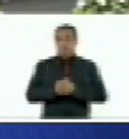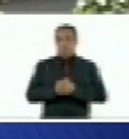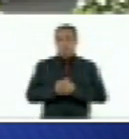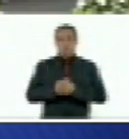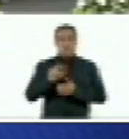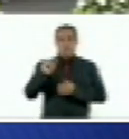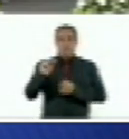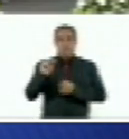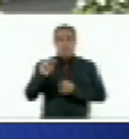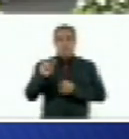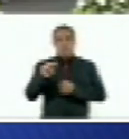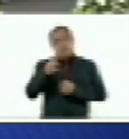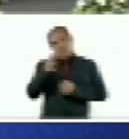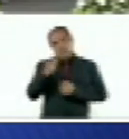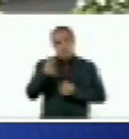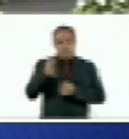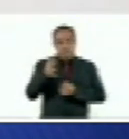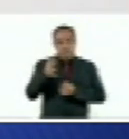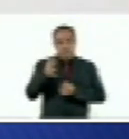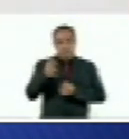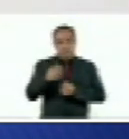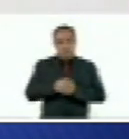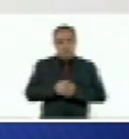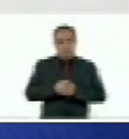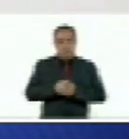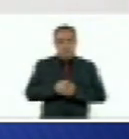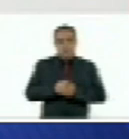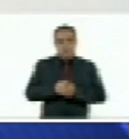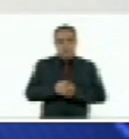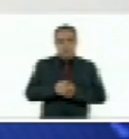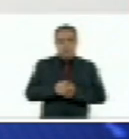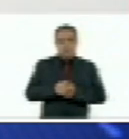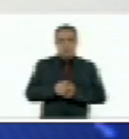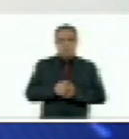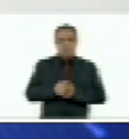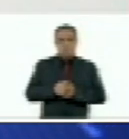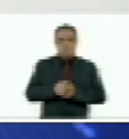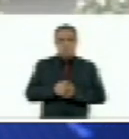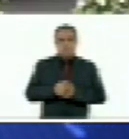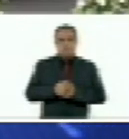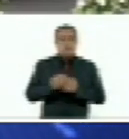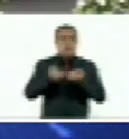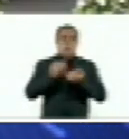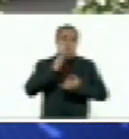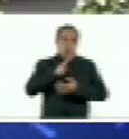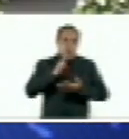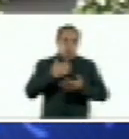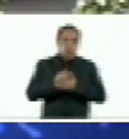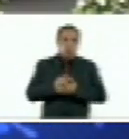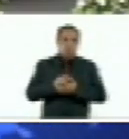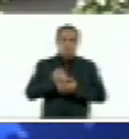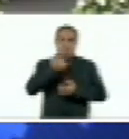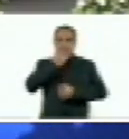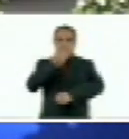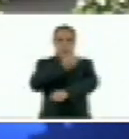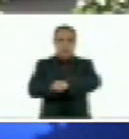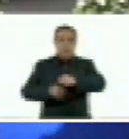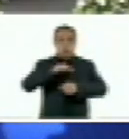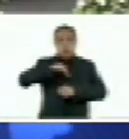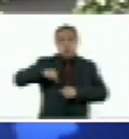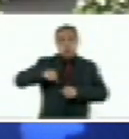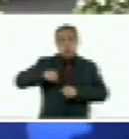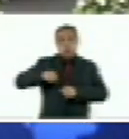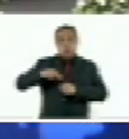especial el de El de personas discapacitadas Al que le reasignaron ese trae un Sobrante también de casi